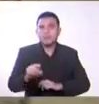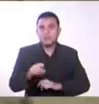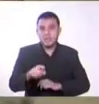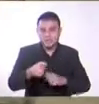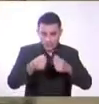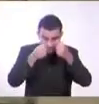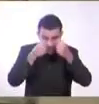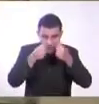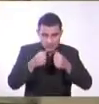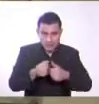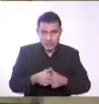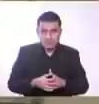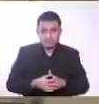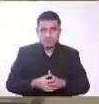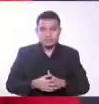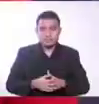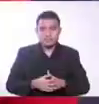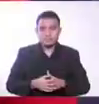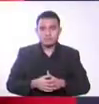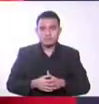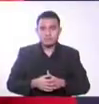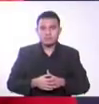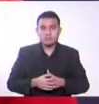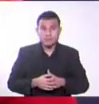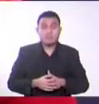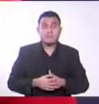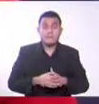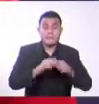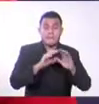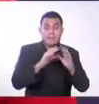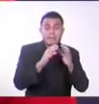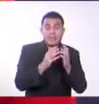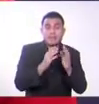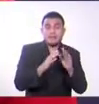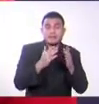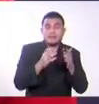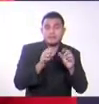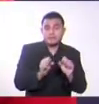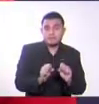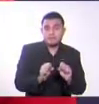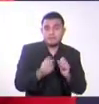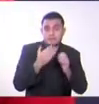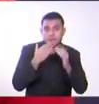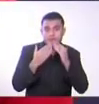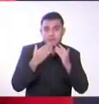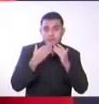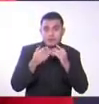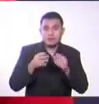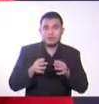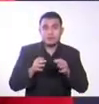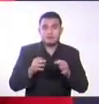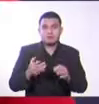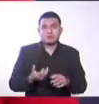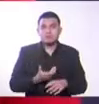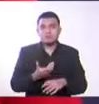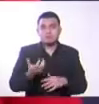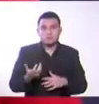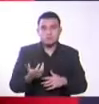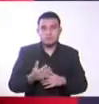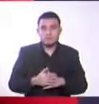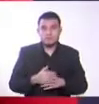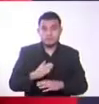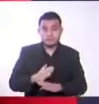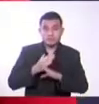penado, Candy? Bueno, hay categorías para poder definir la forma en la que nosotros evitamos